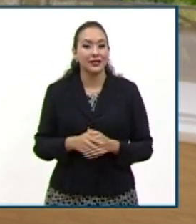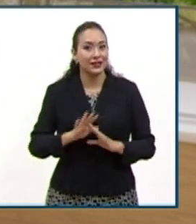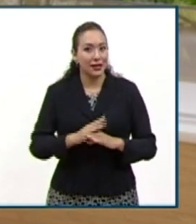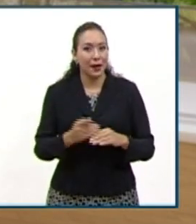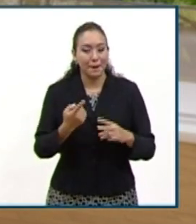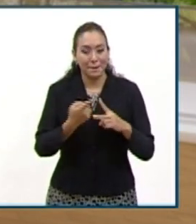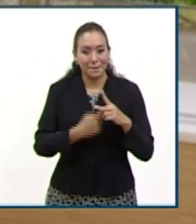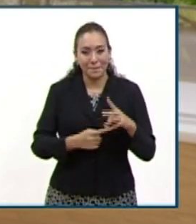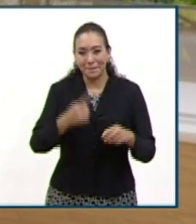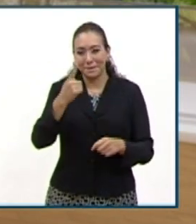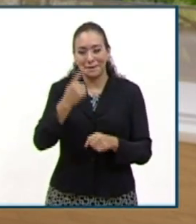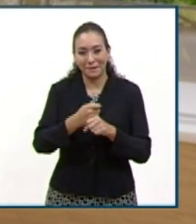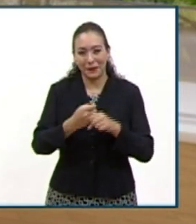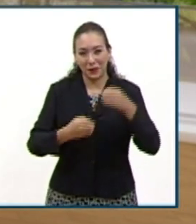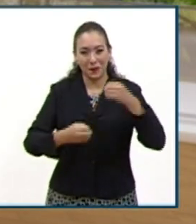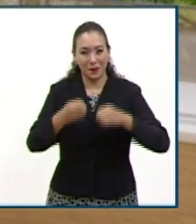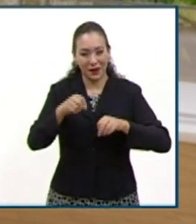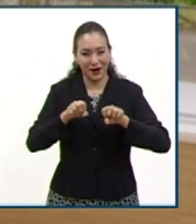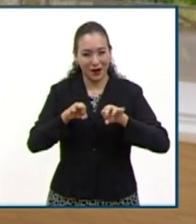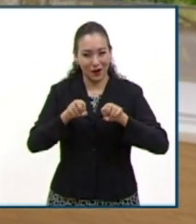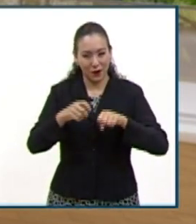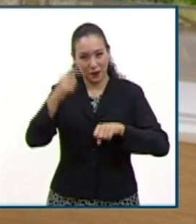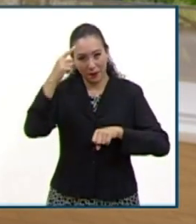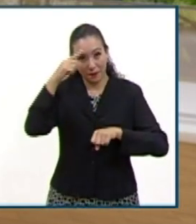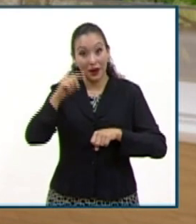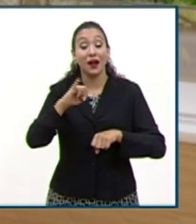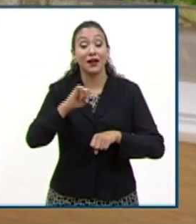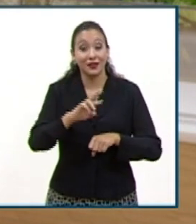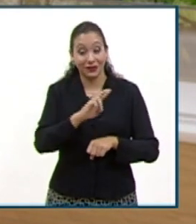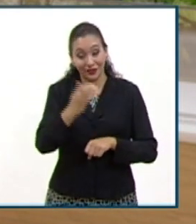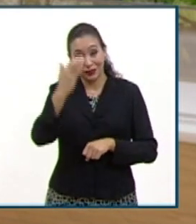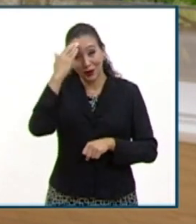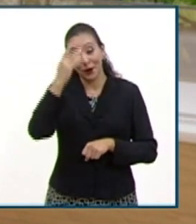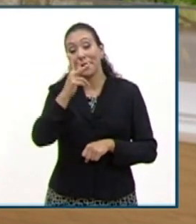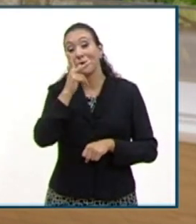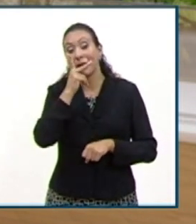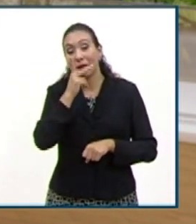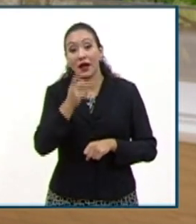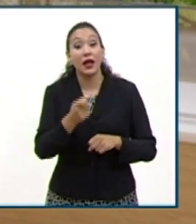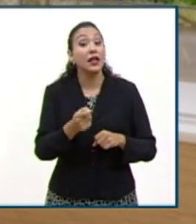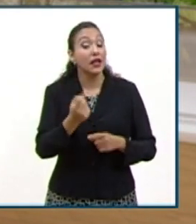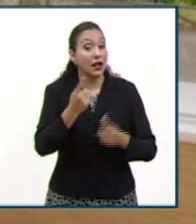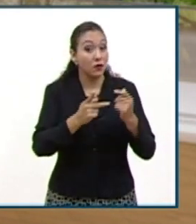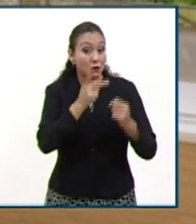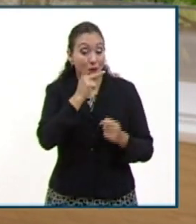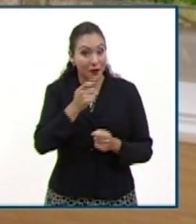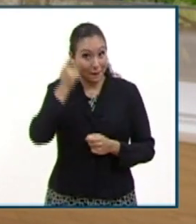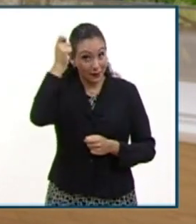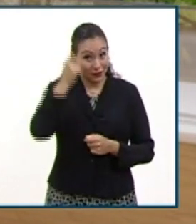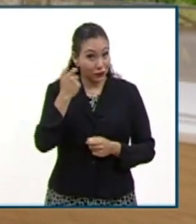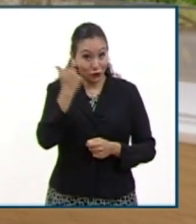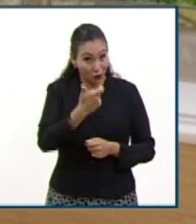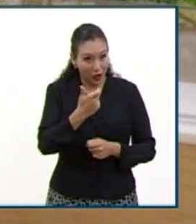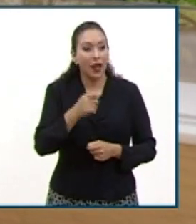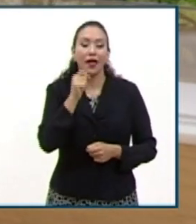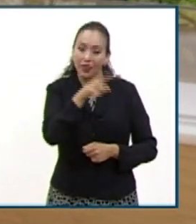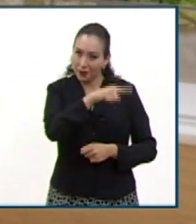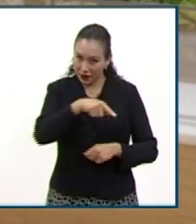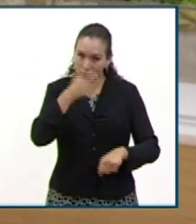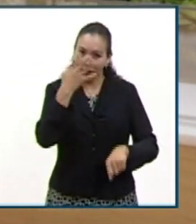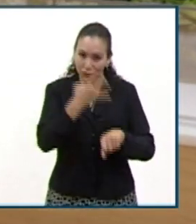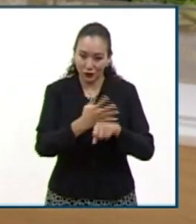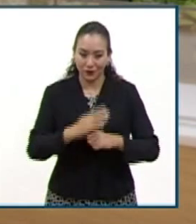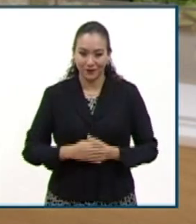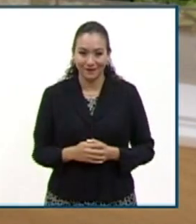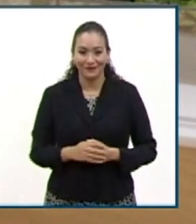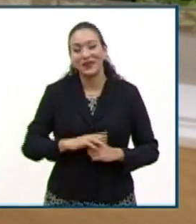juzgado especializado del país para reconocer paternidad y castigar a deudores alimentarios. De esta manera llegamos al final de este